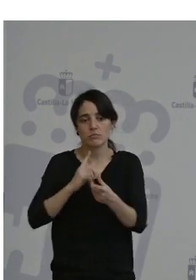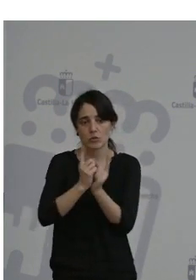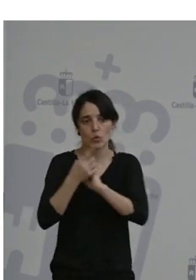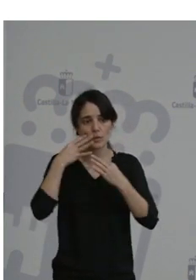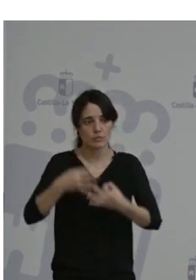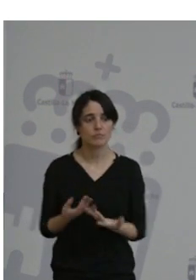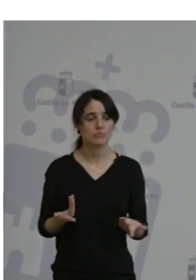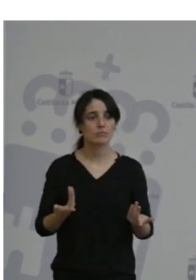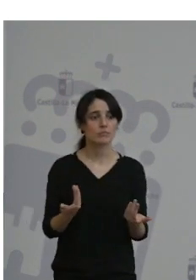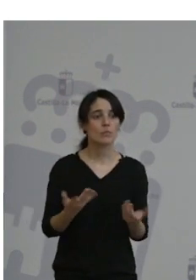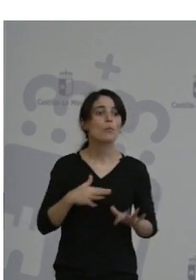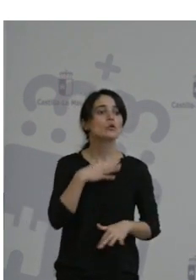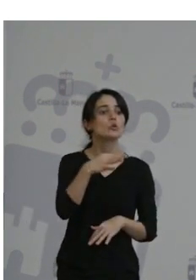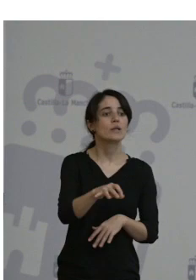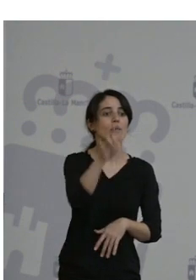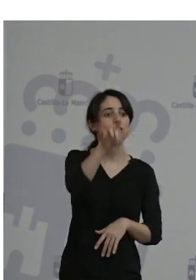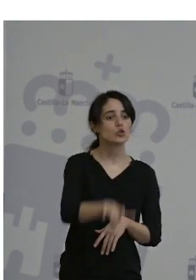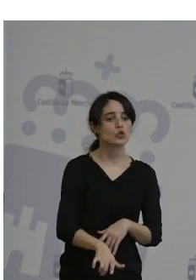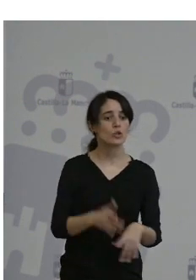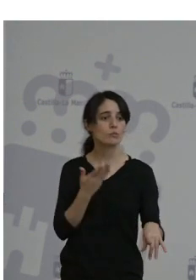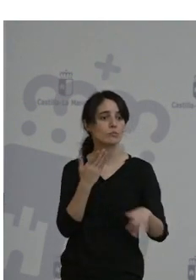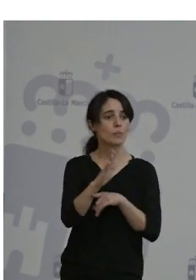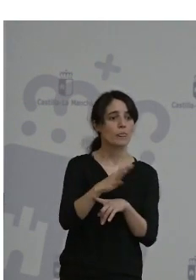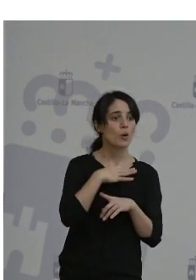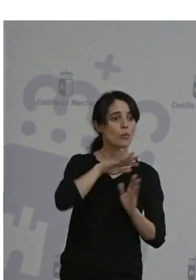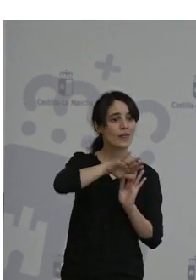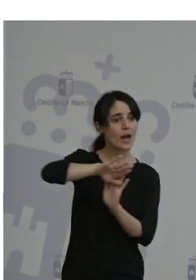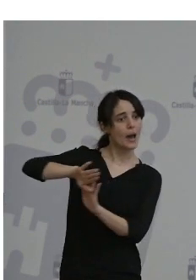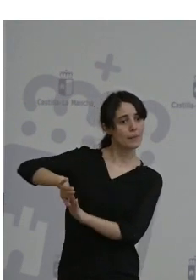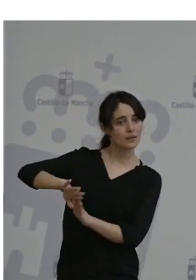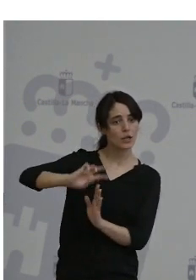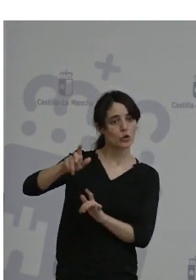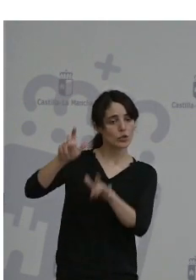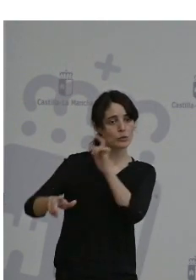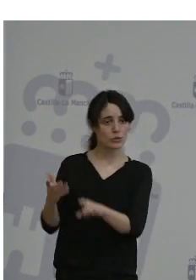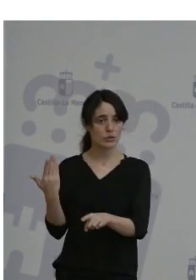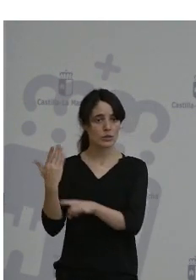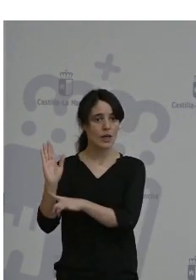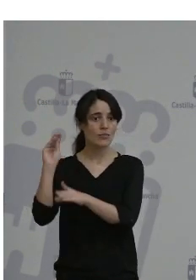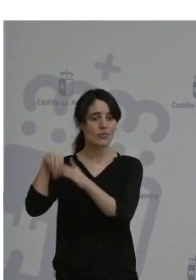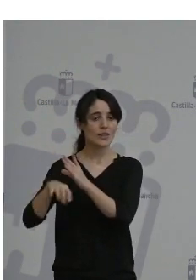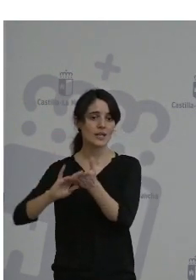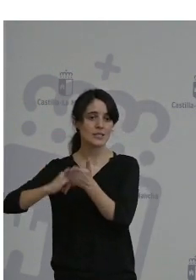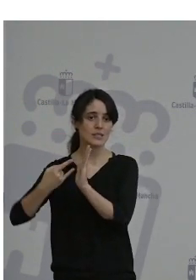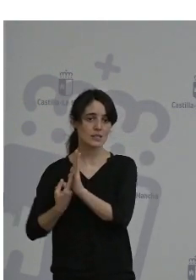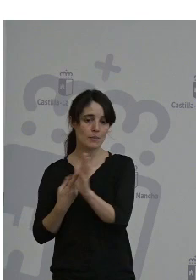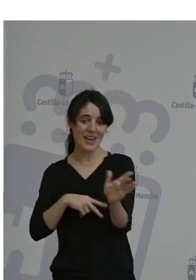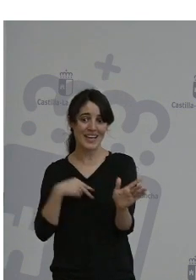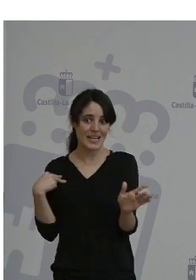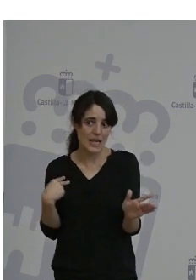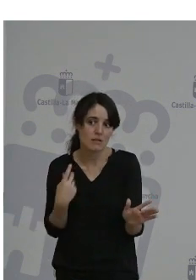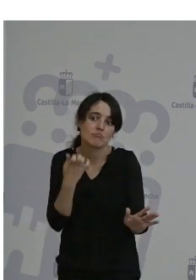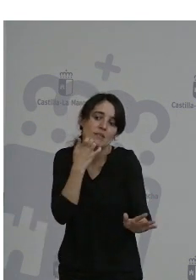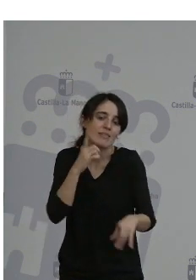de que el aspirante con discapacidad desplace a otros aspirantes del sistema de acceso general en determinadas condiciones y la